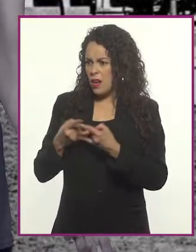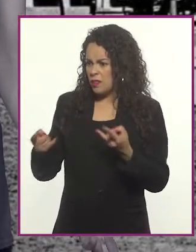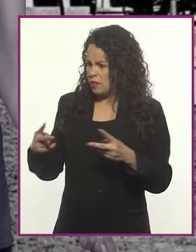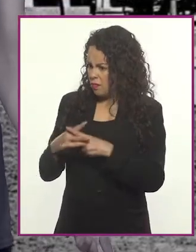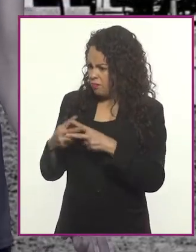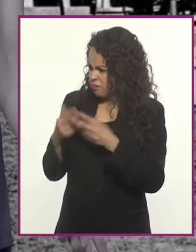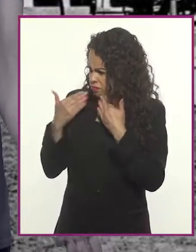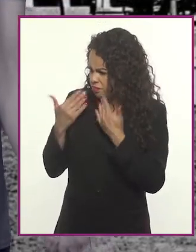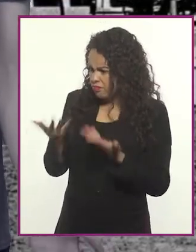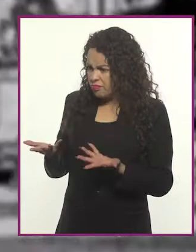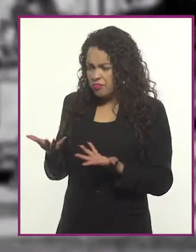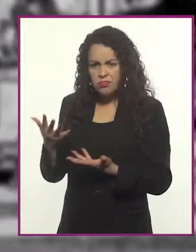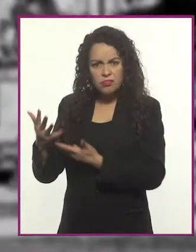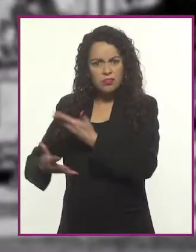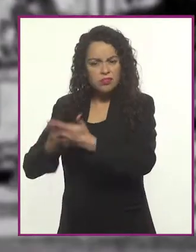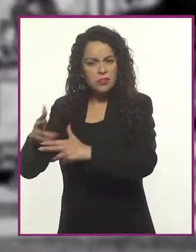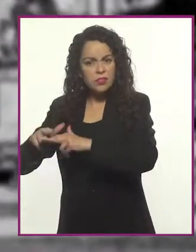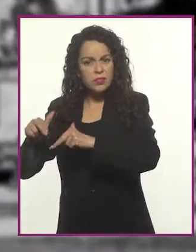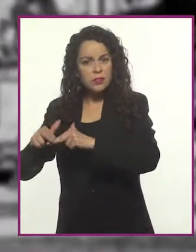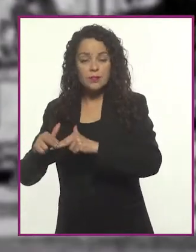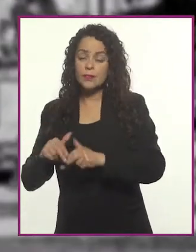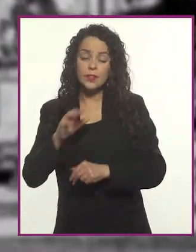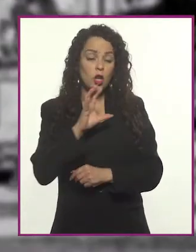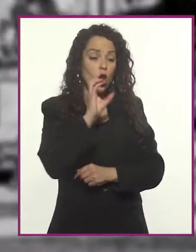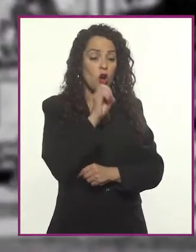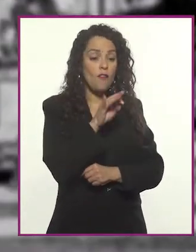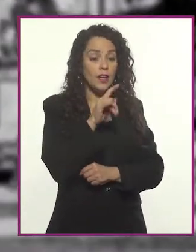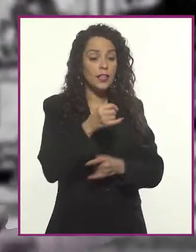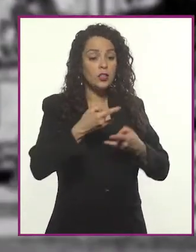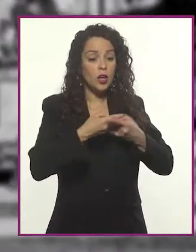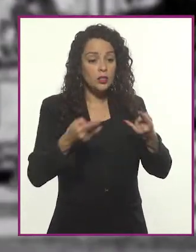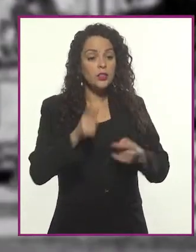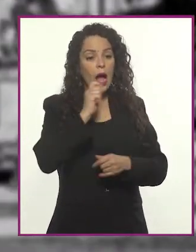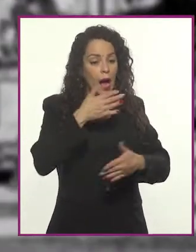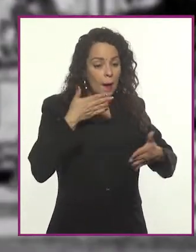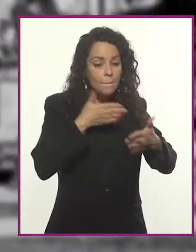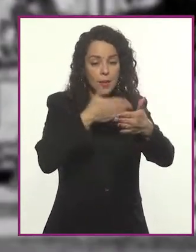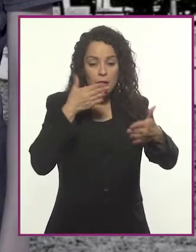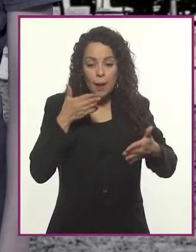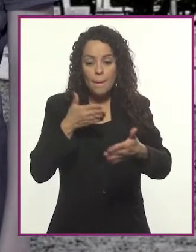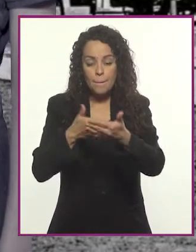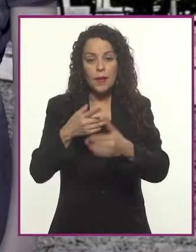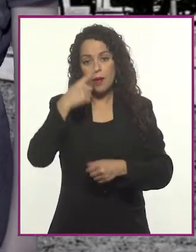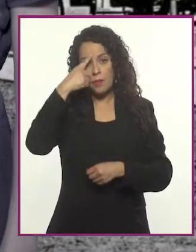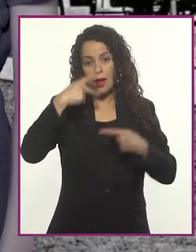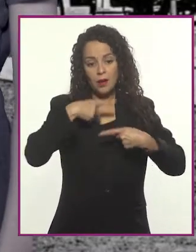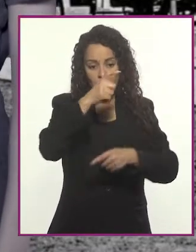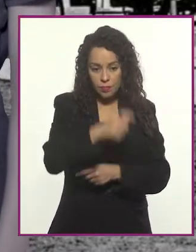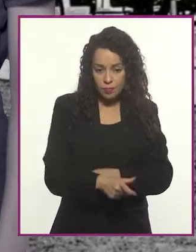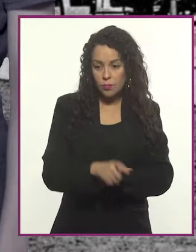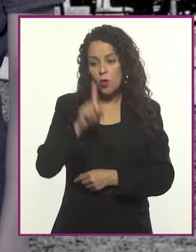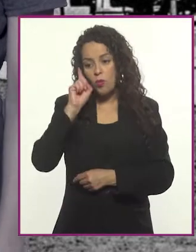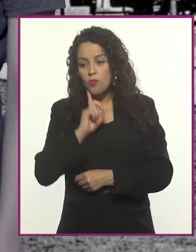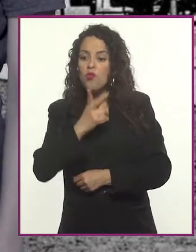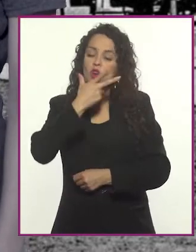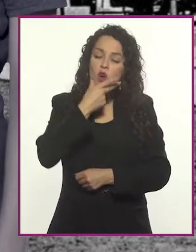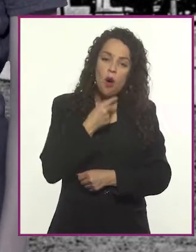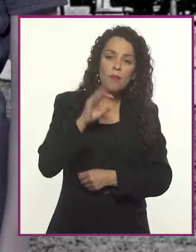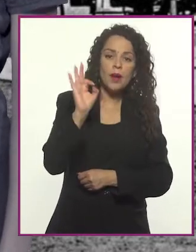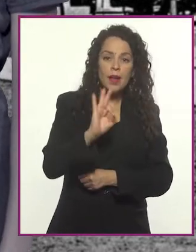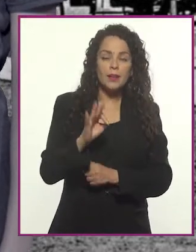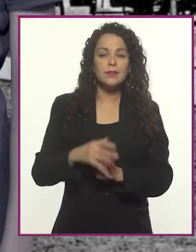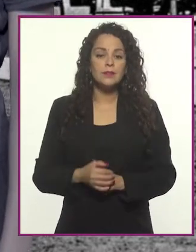se pelea. El conflicto en una historia es un obstáculo que se le presenta a un personaje. Él O ella. o